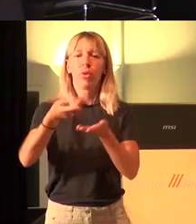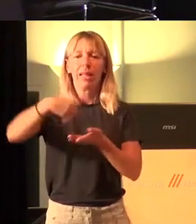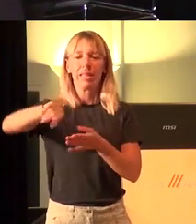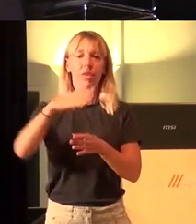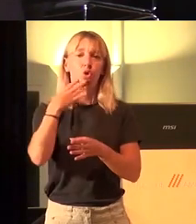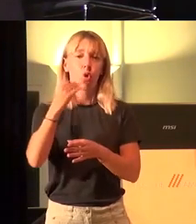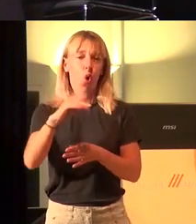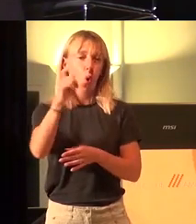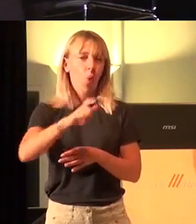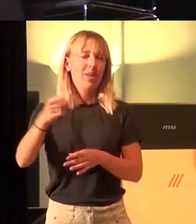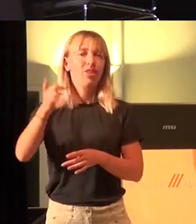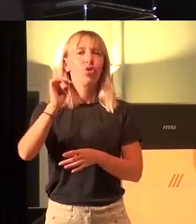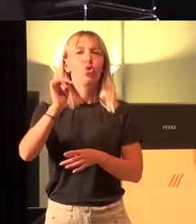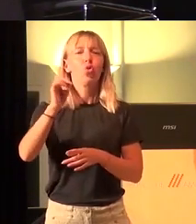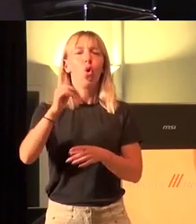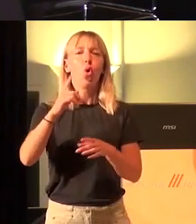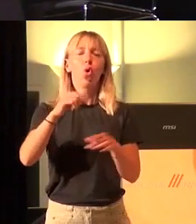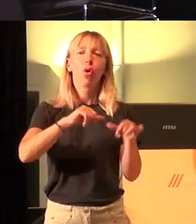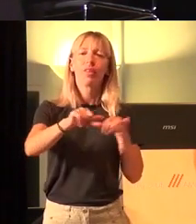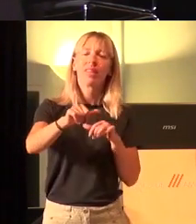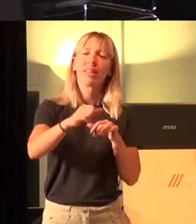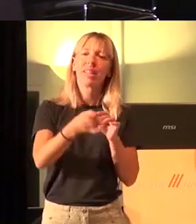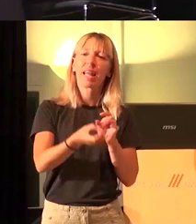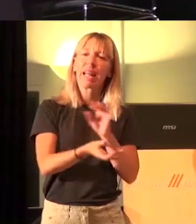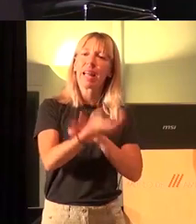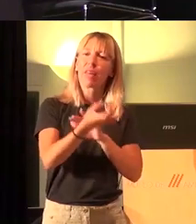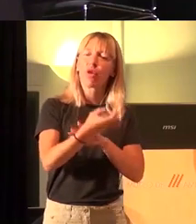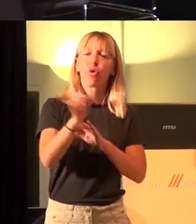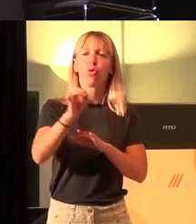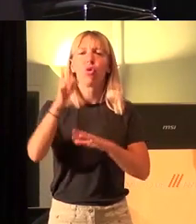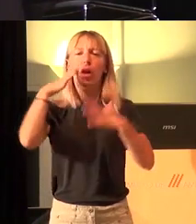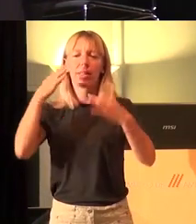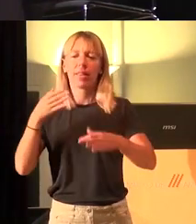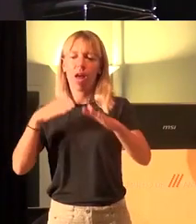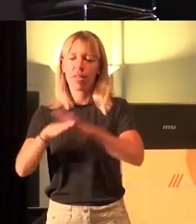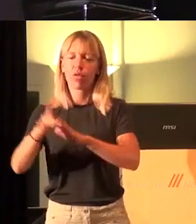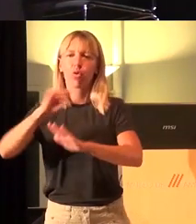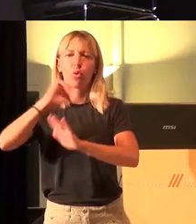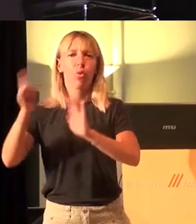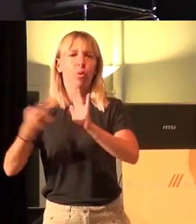estos jóvenes, y no solo desde la parte de creación, sino garantizando su acceso pleno